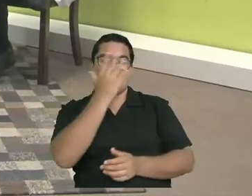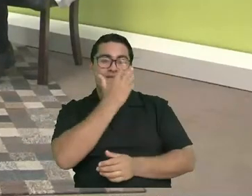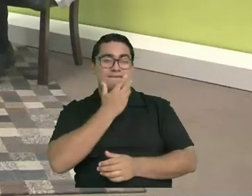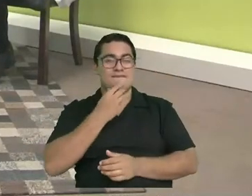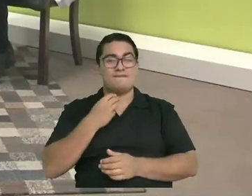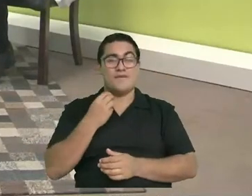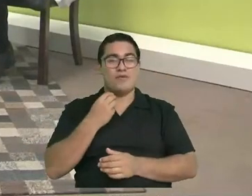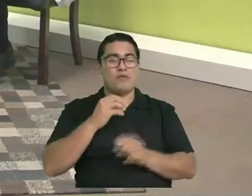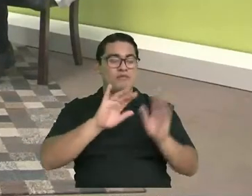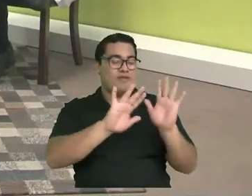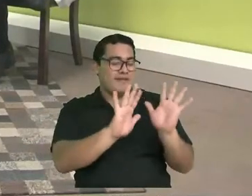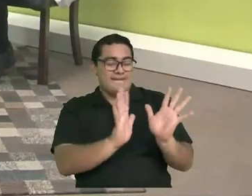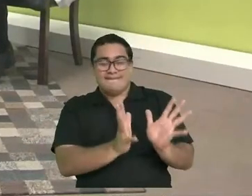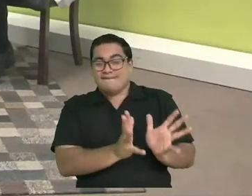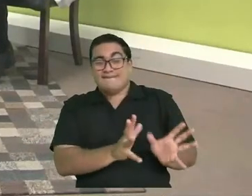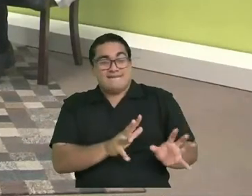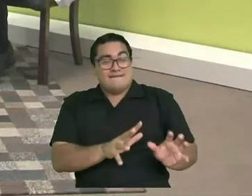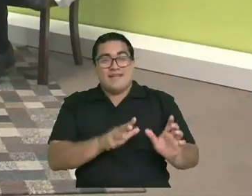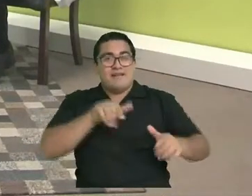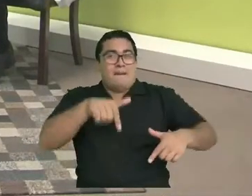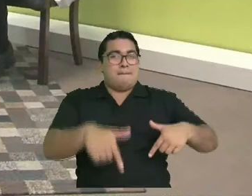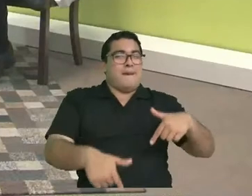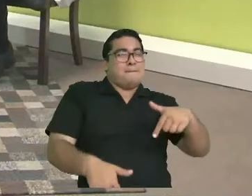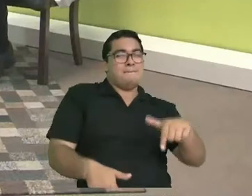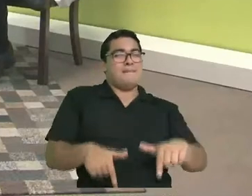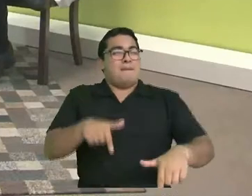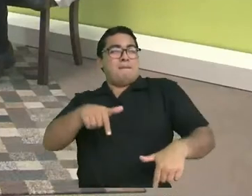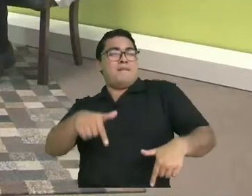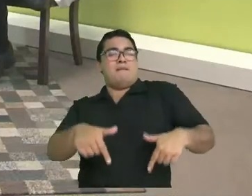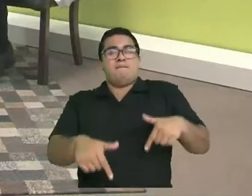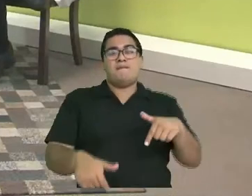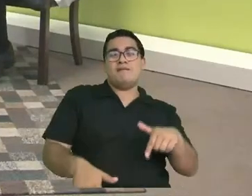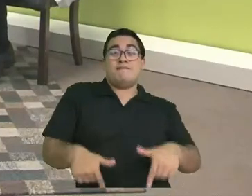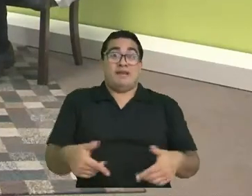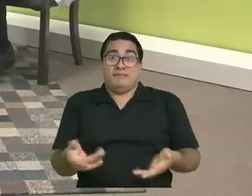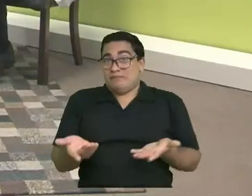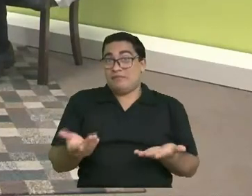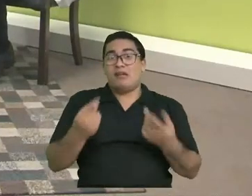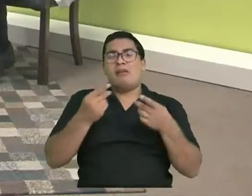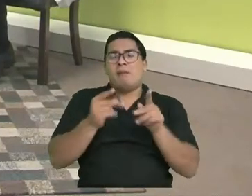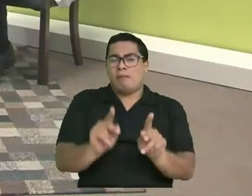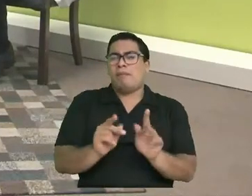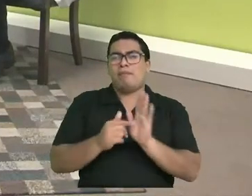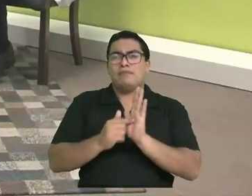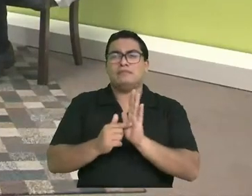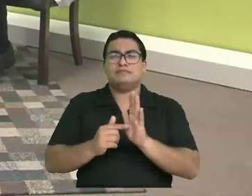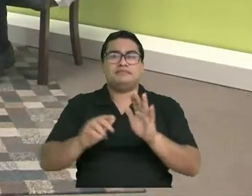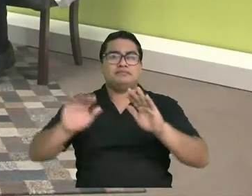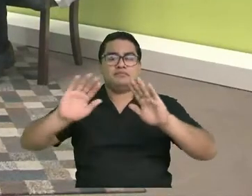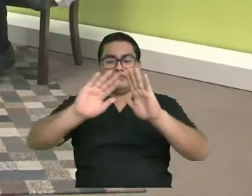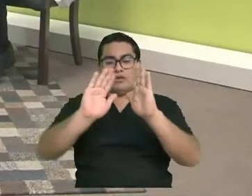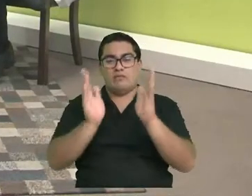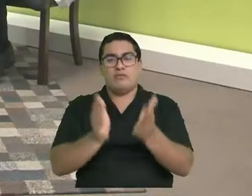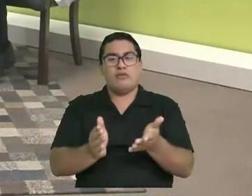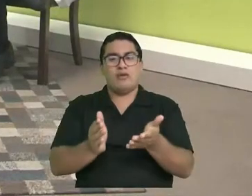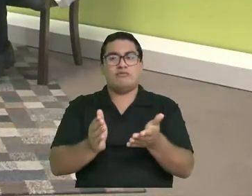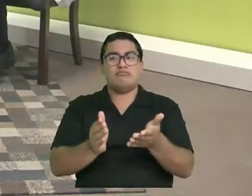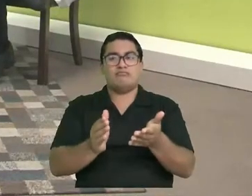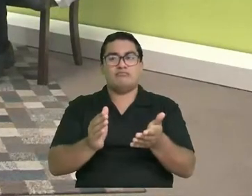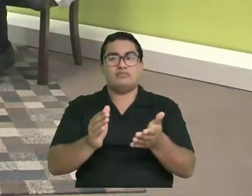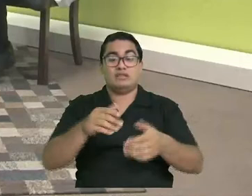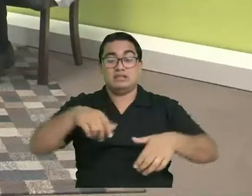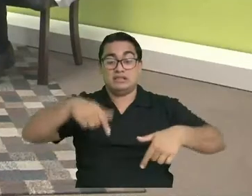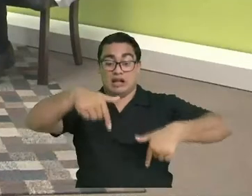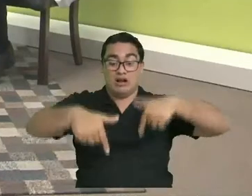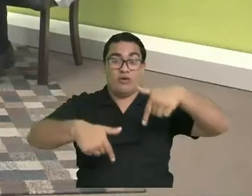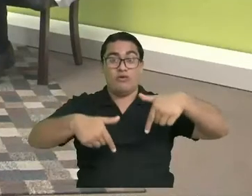más sensual con un tacón más alto. Pero si la mujer decide hacer cambios en su estilo